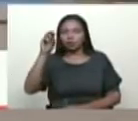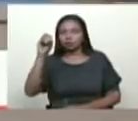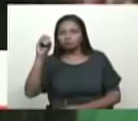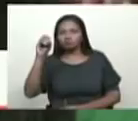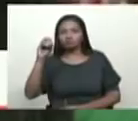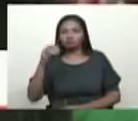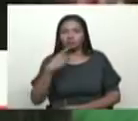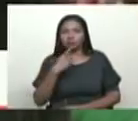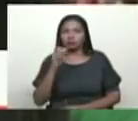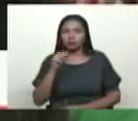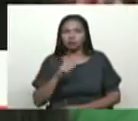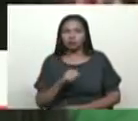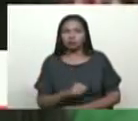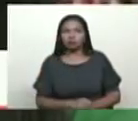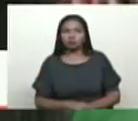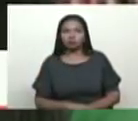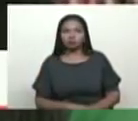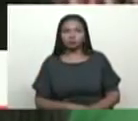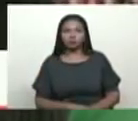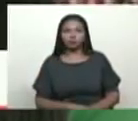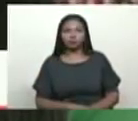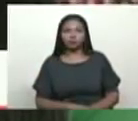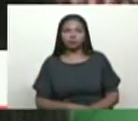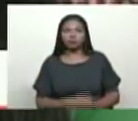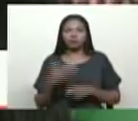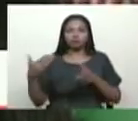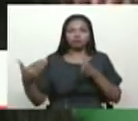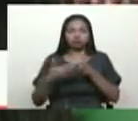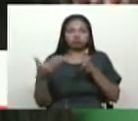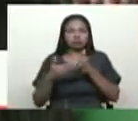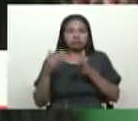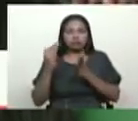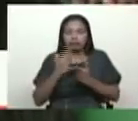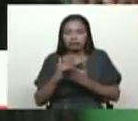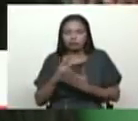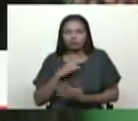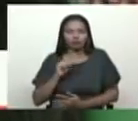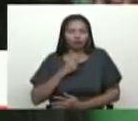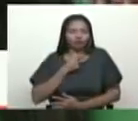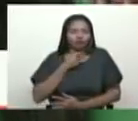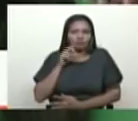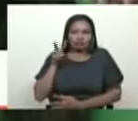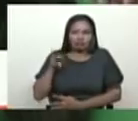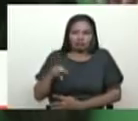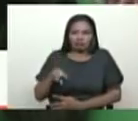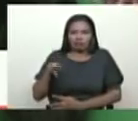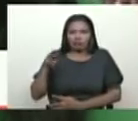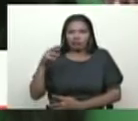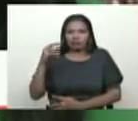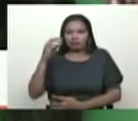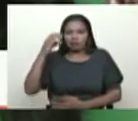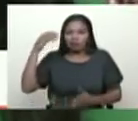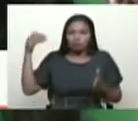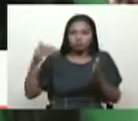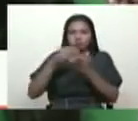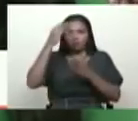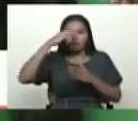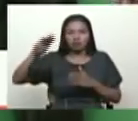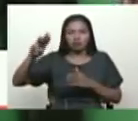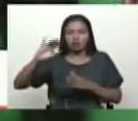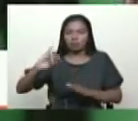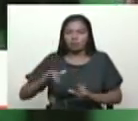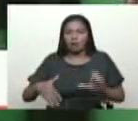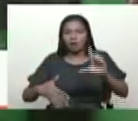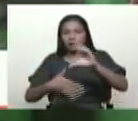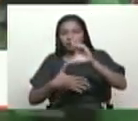de Lázaro Cárdenas, indigna la agresión contra el pueblo de México, porque es una agresión contra toda América Latina.